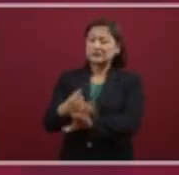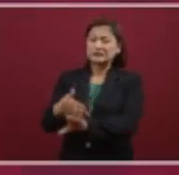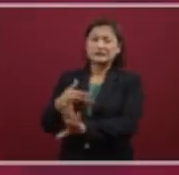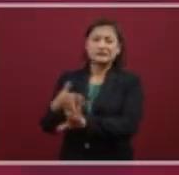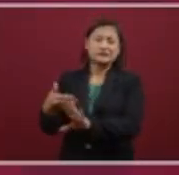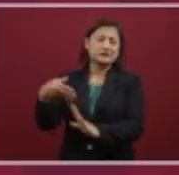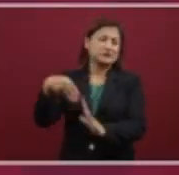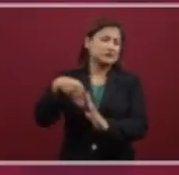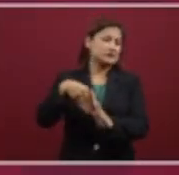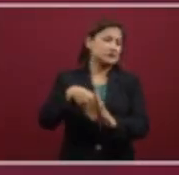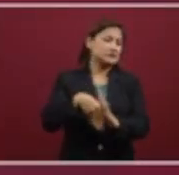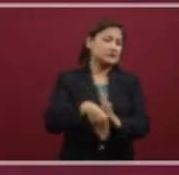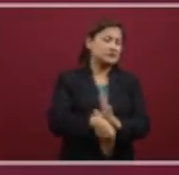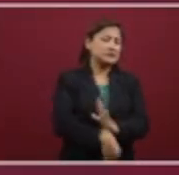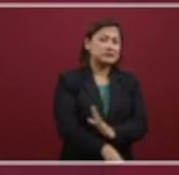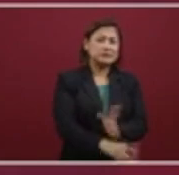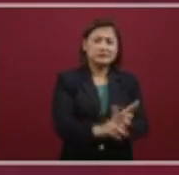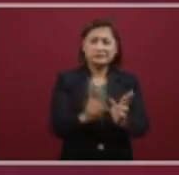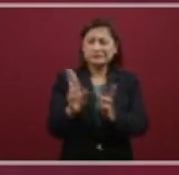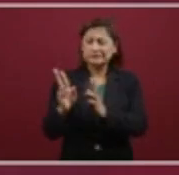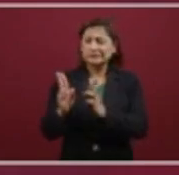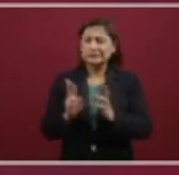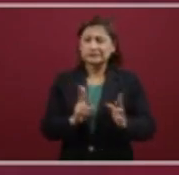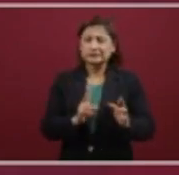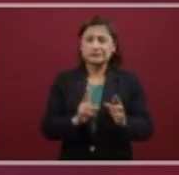Ya se tiene que terminar con la corrupción.